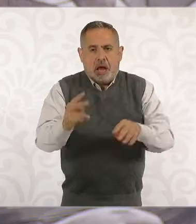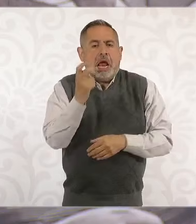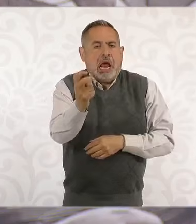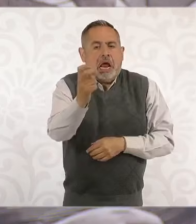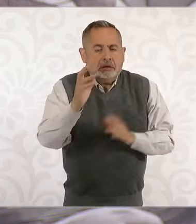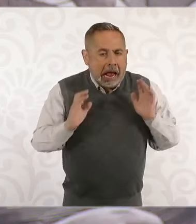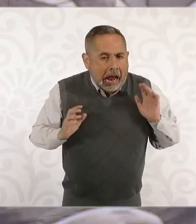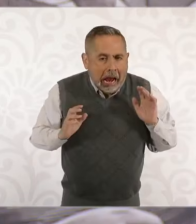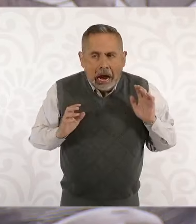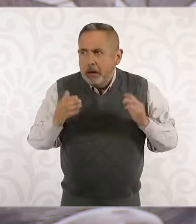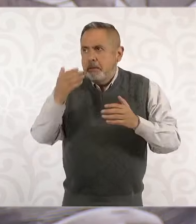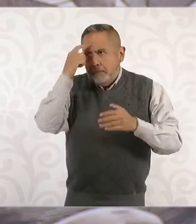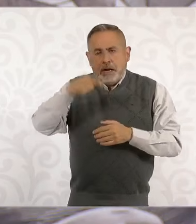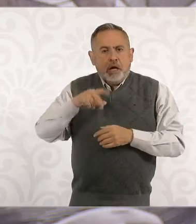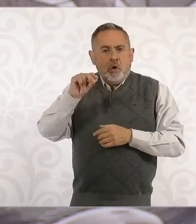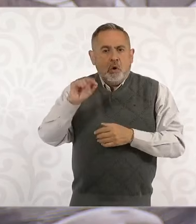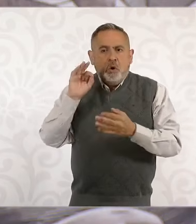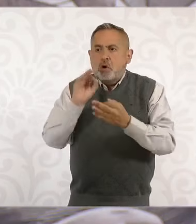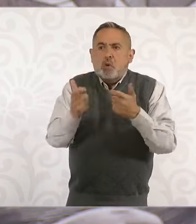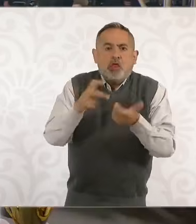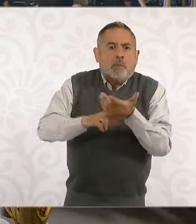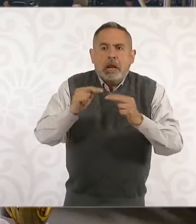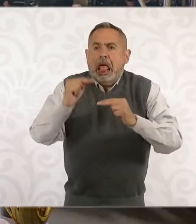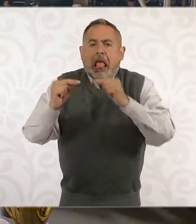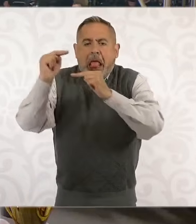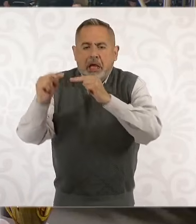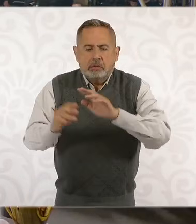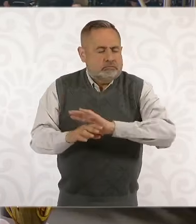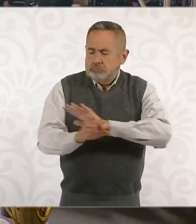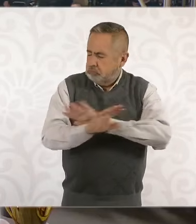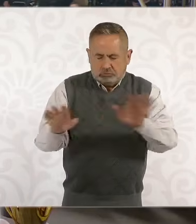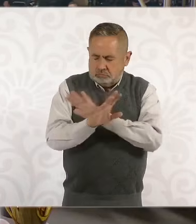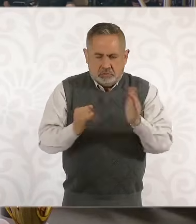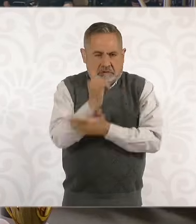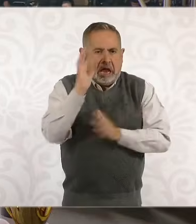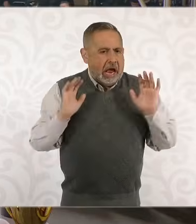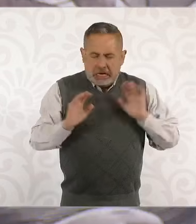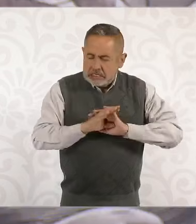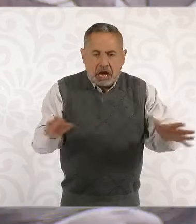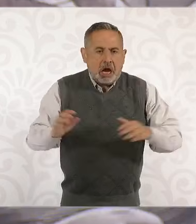de los precios dinámicos, porque entonces ya sabes cuánto van a costar. No es que por